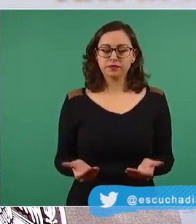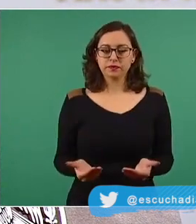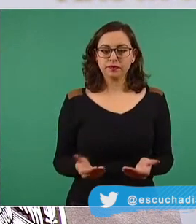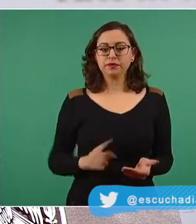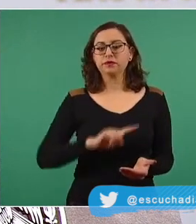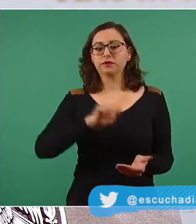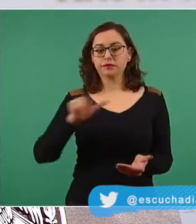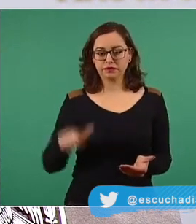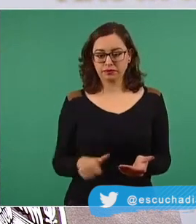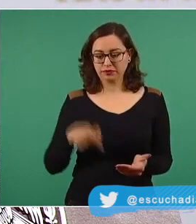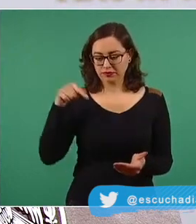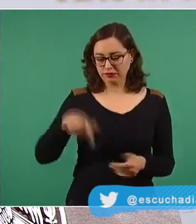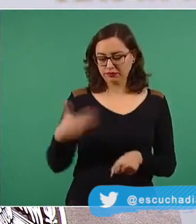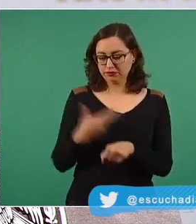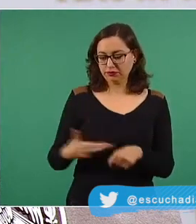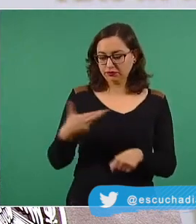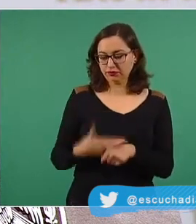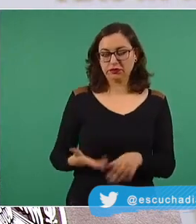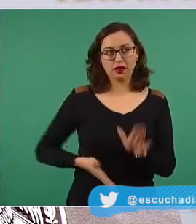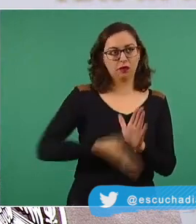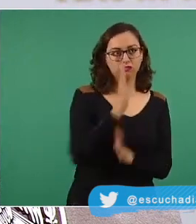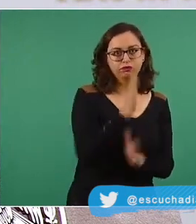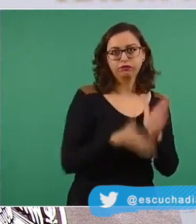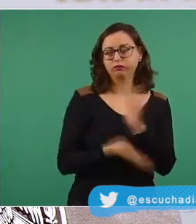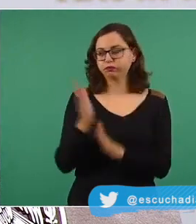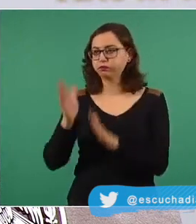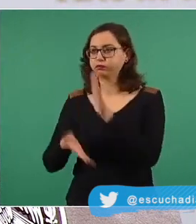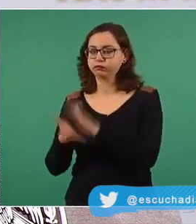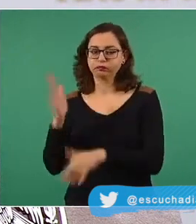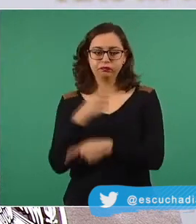todo el país se han aplicado